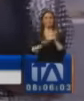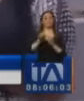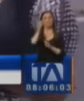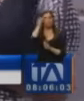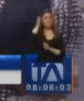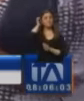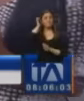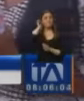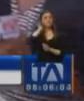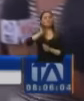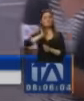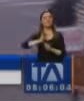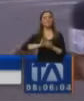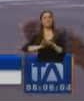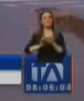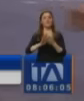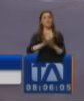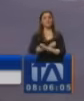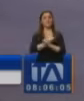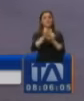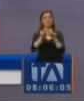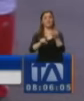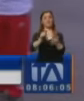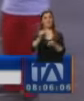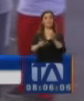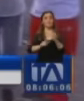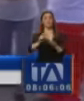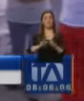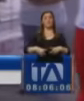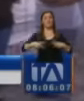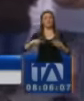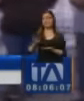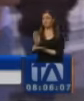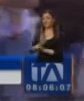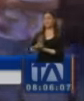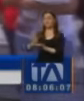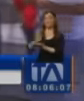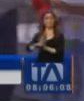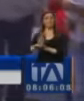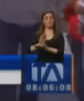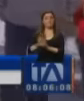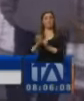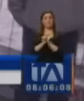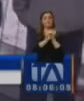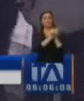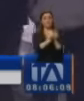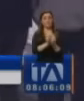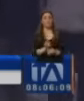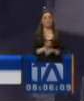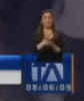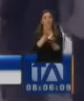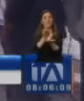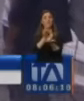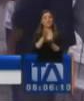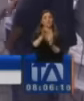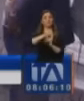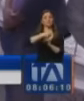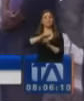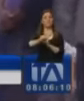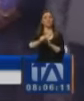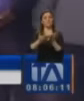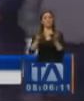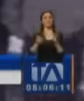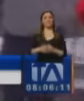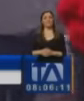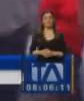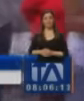sector. Me encuentro a esta hora de la mañana con algunos moradores precisamente de este barrio que nos acompañan para contarnos ¿cuál es la situación que tienen que vivir?